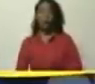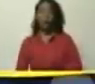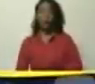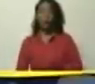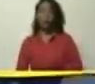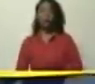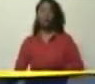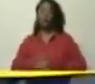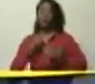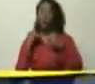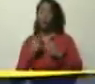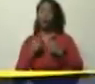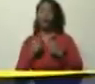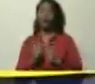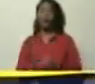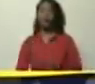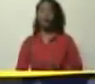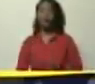Contundente.